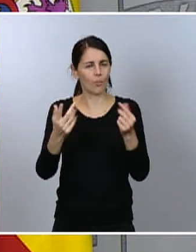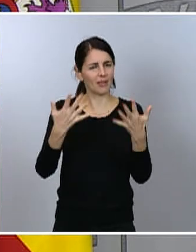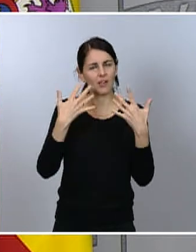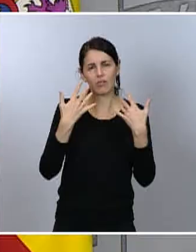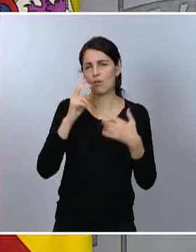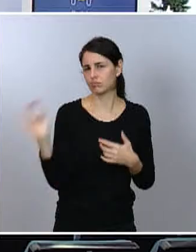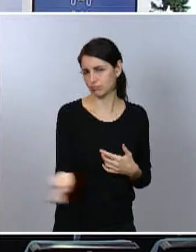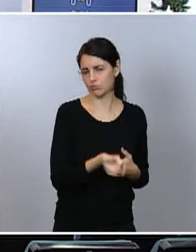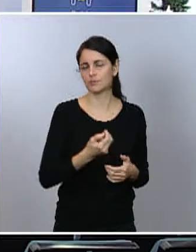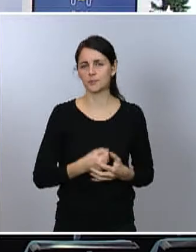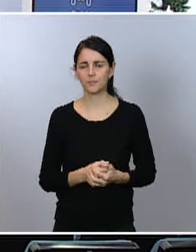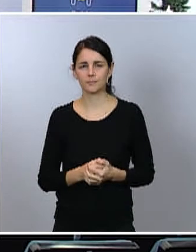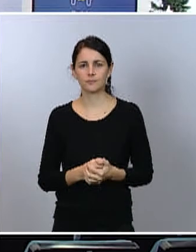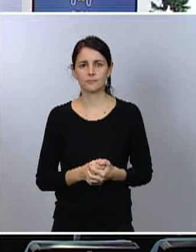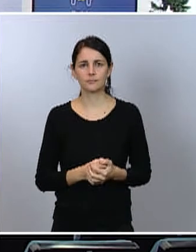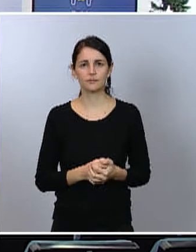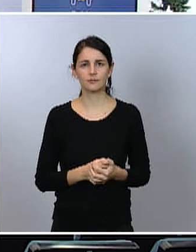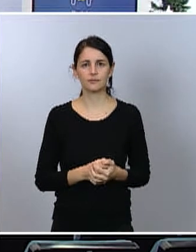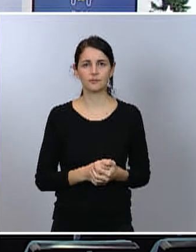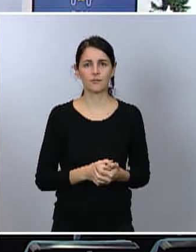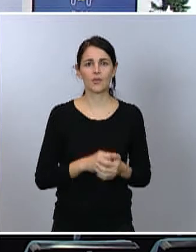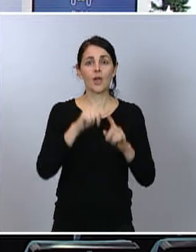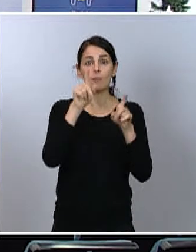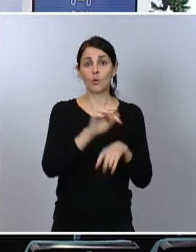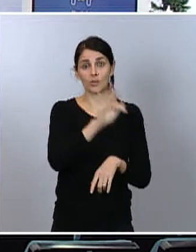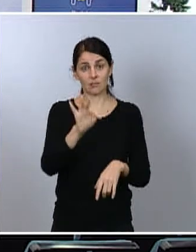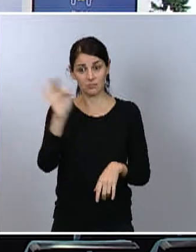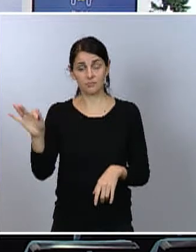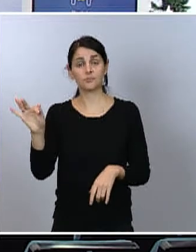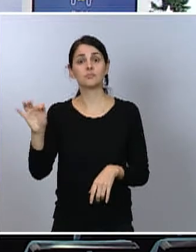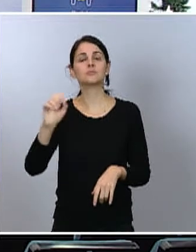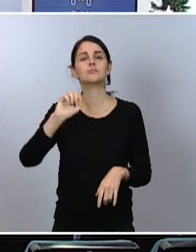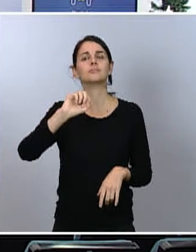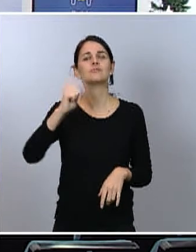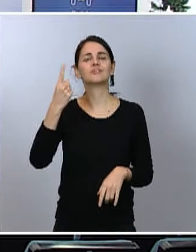Los últimos dos turnos de pregunta. El primero es para Jesús Arroyo, de Redacción Médica.